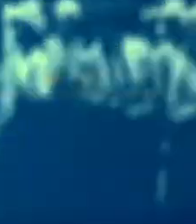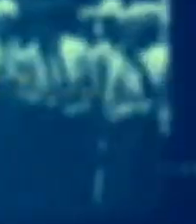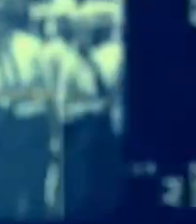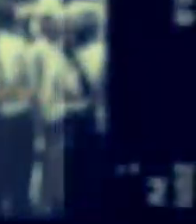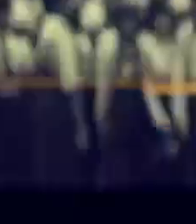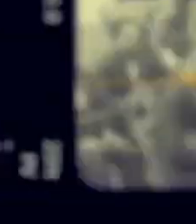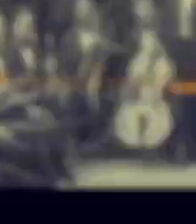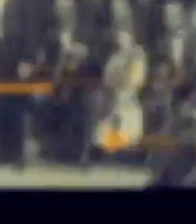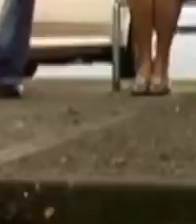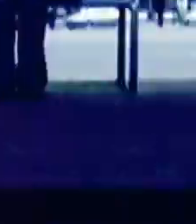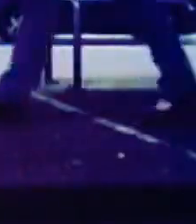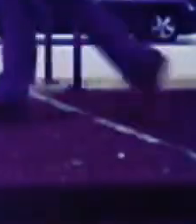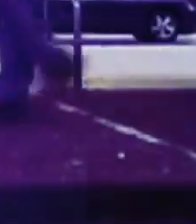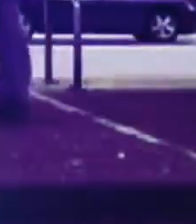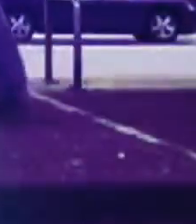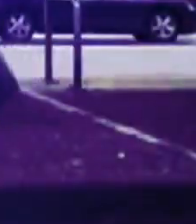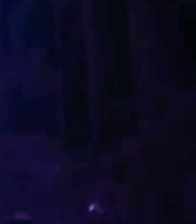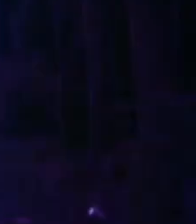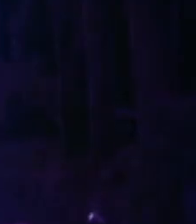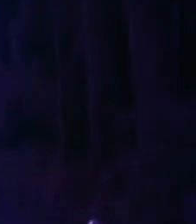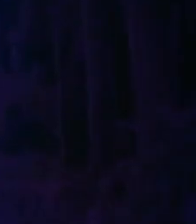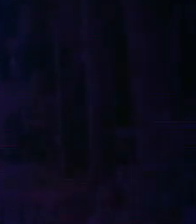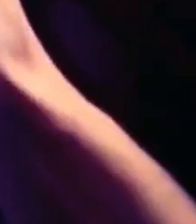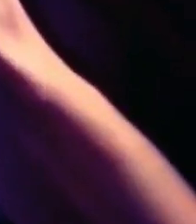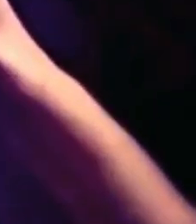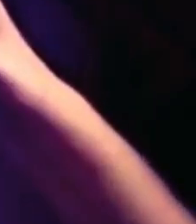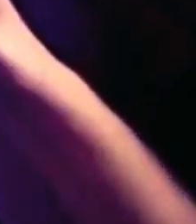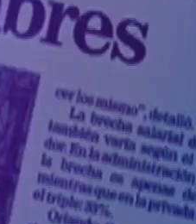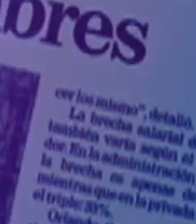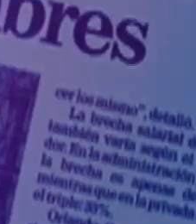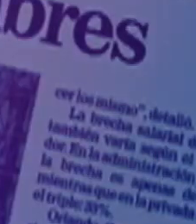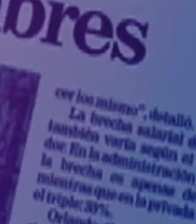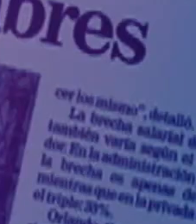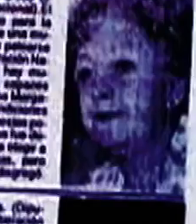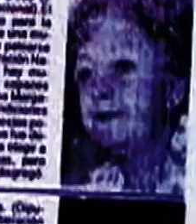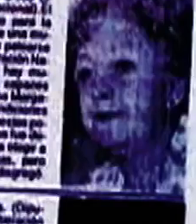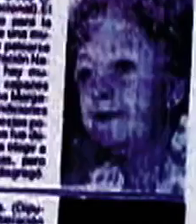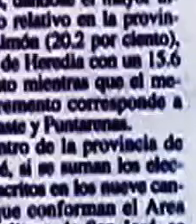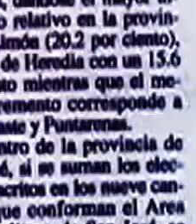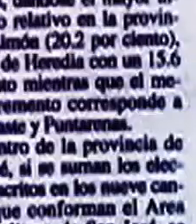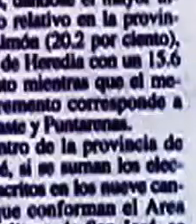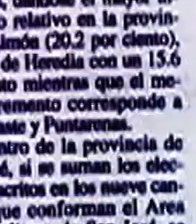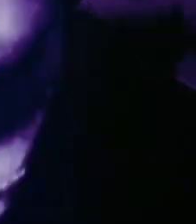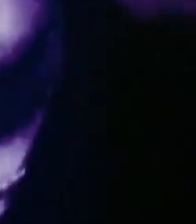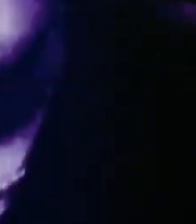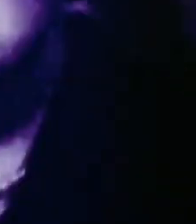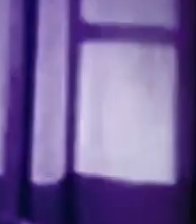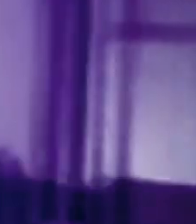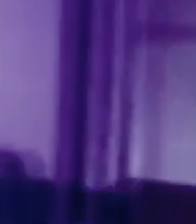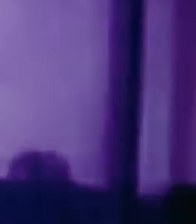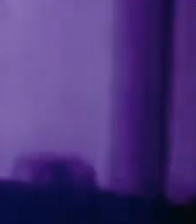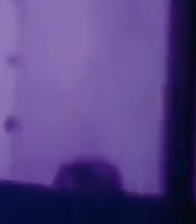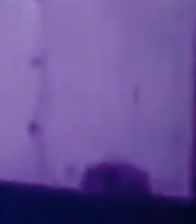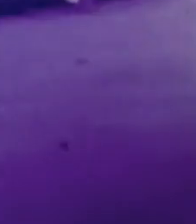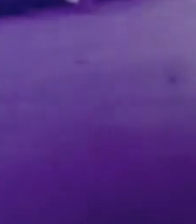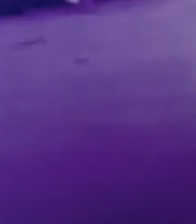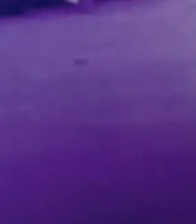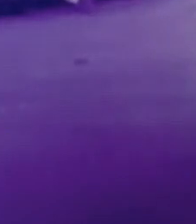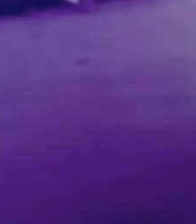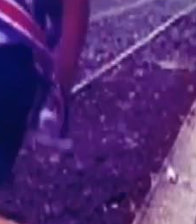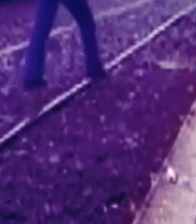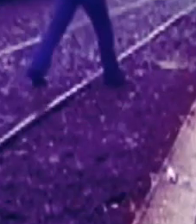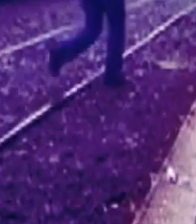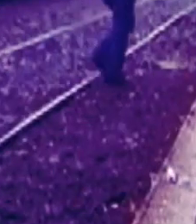identidad de nuestra nación. Esta semana recorremos esa nueva ruta que las mujeres eligieron en la lucha por